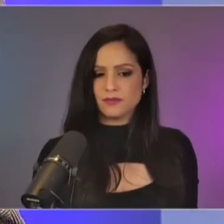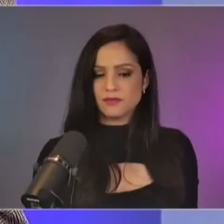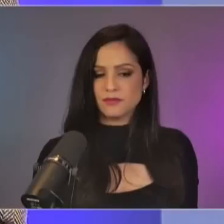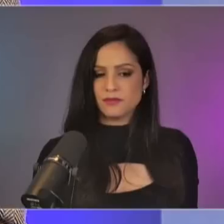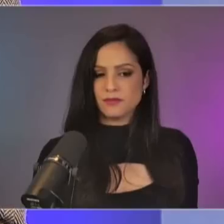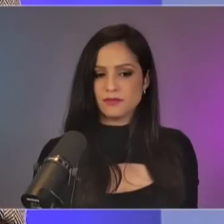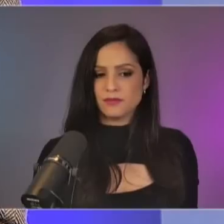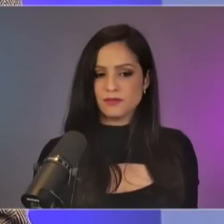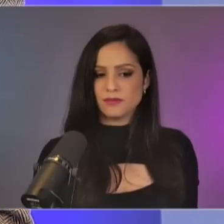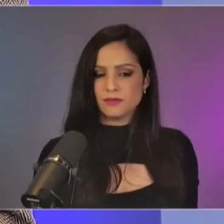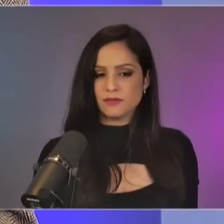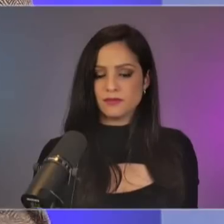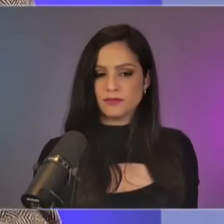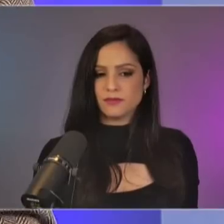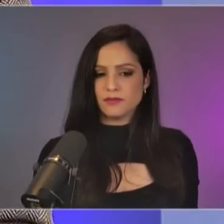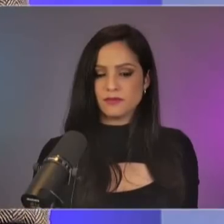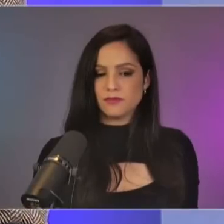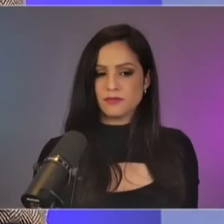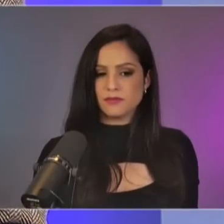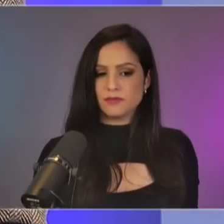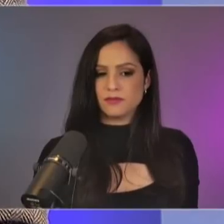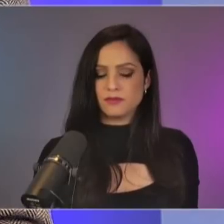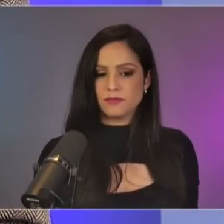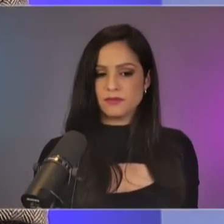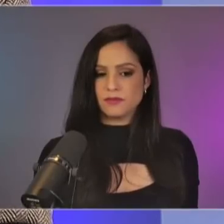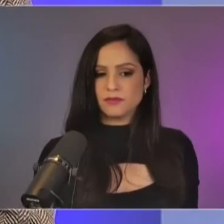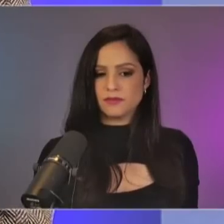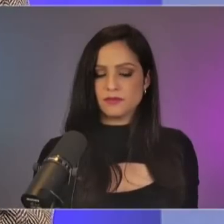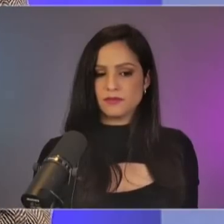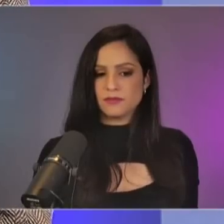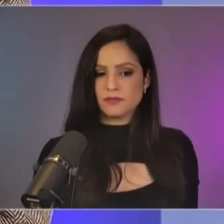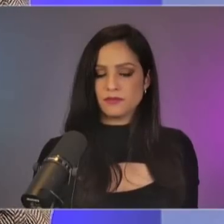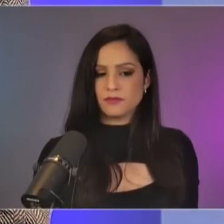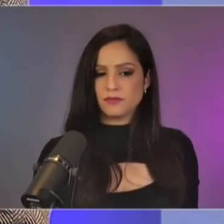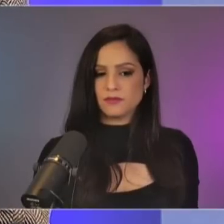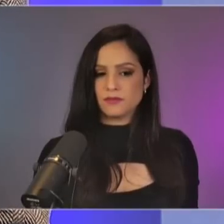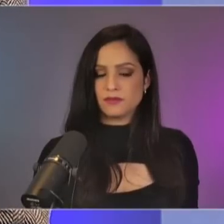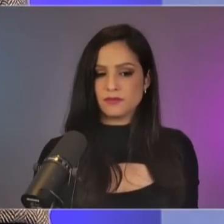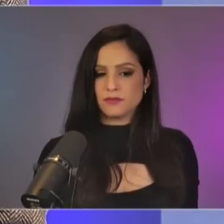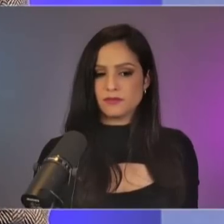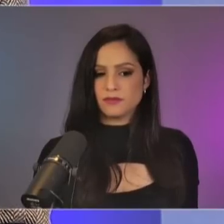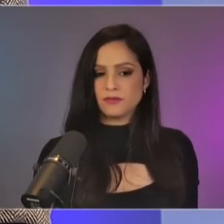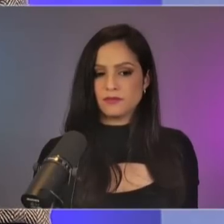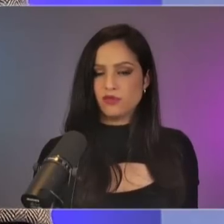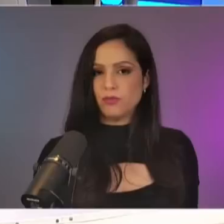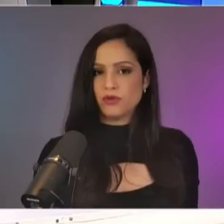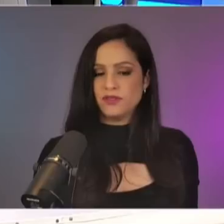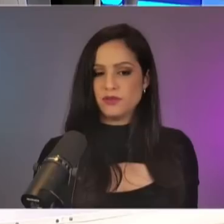horas el avanzado o sea un total de 120 horas de formación con un título que dice médico estético punto